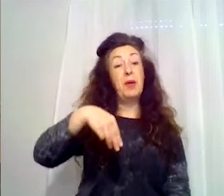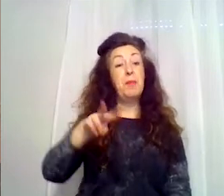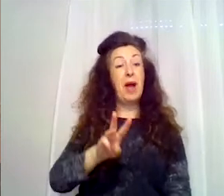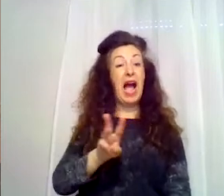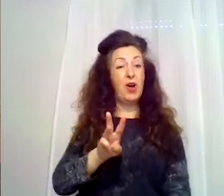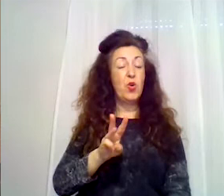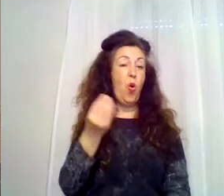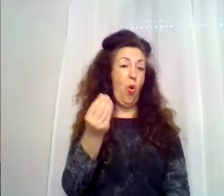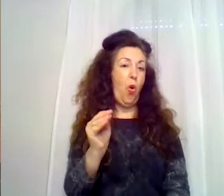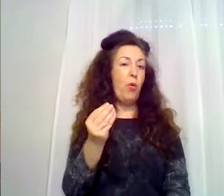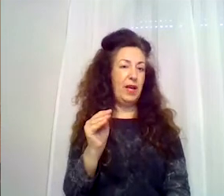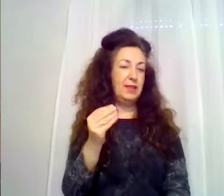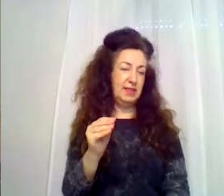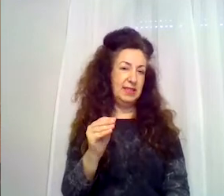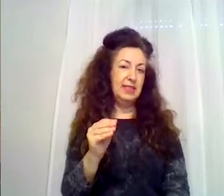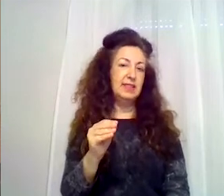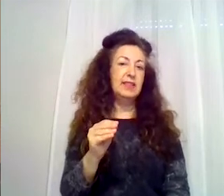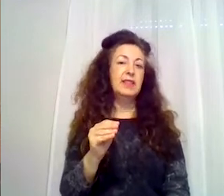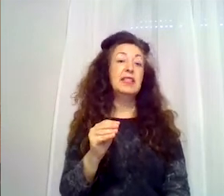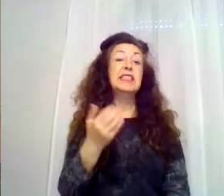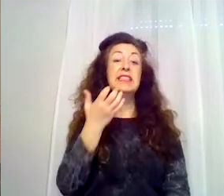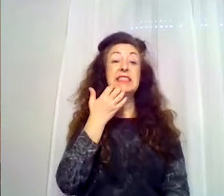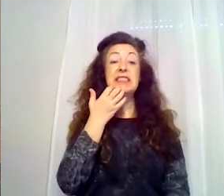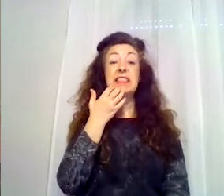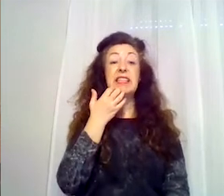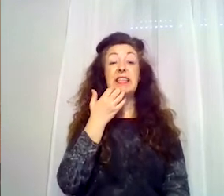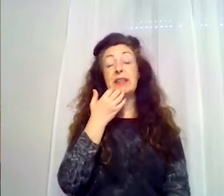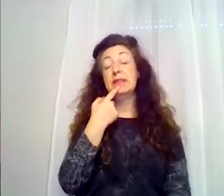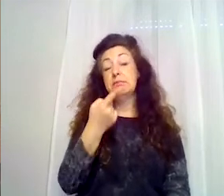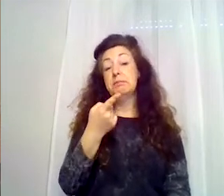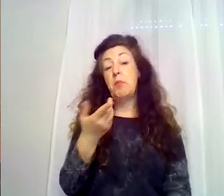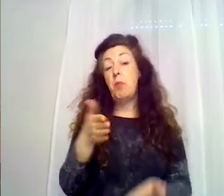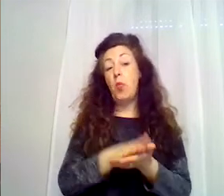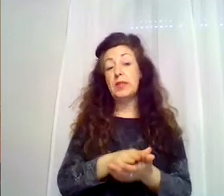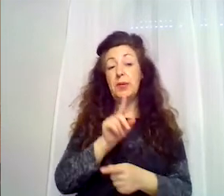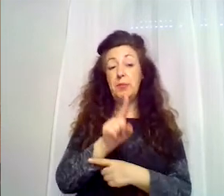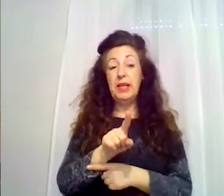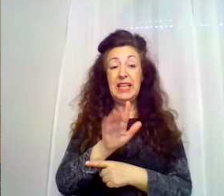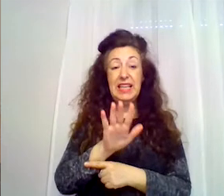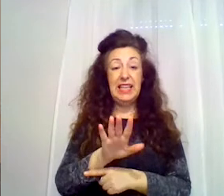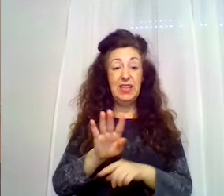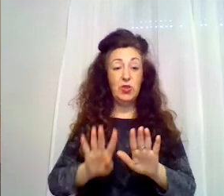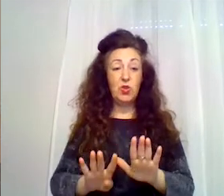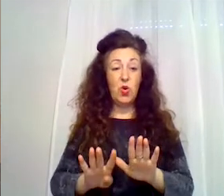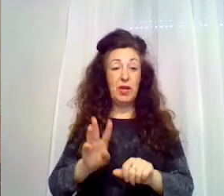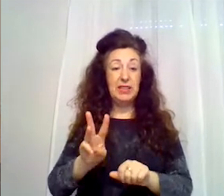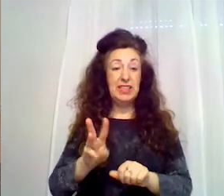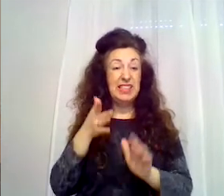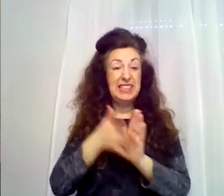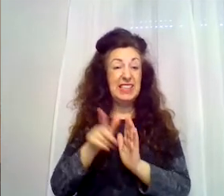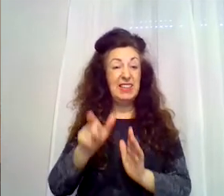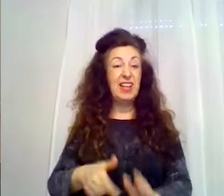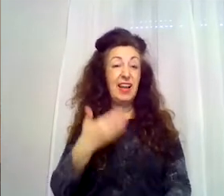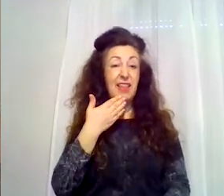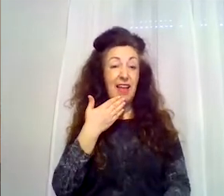oían, como alguno cree, pues una O larga. Es decir, si la O era larga y decía, por ejemplo, arma virumque